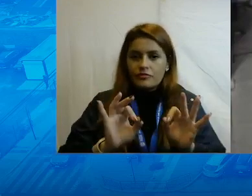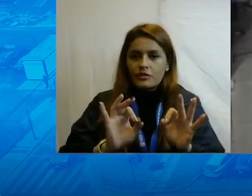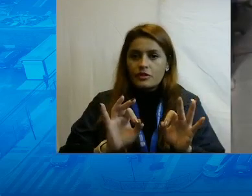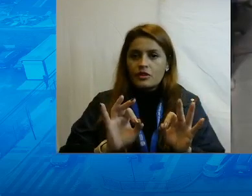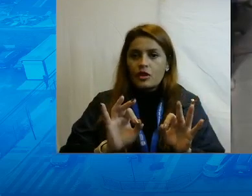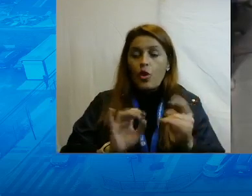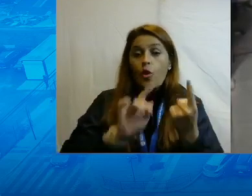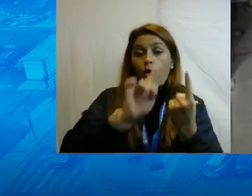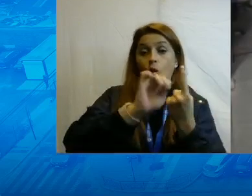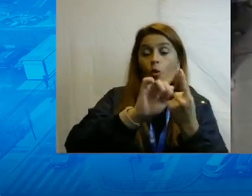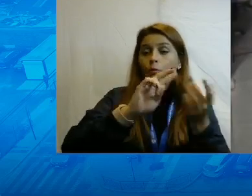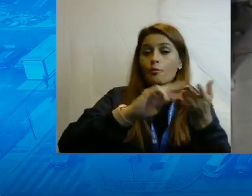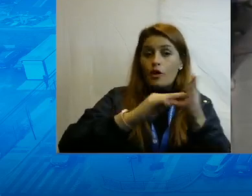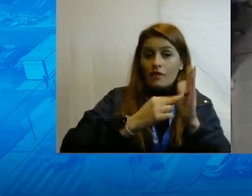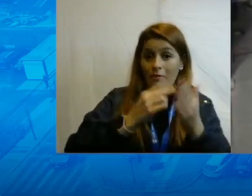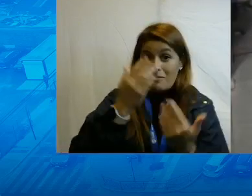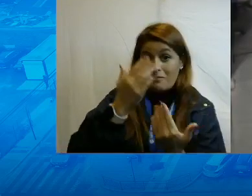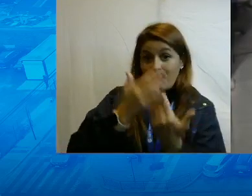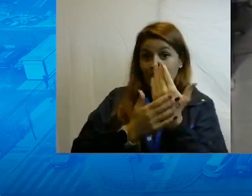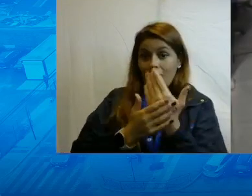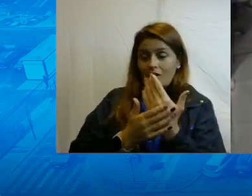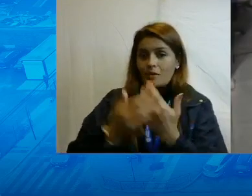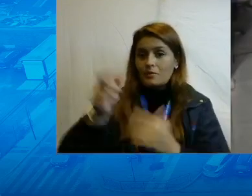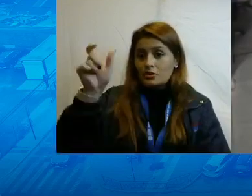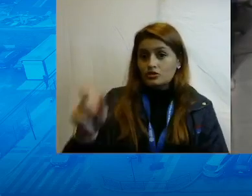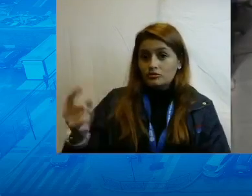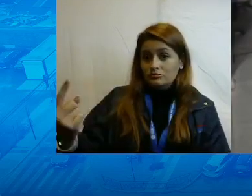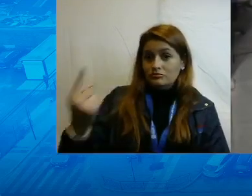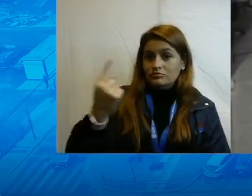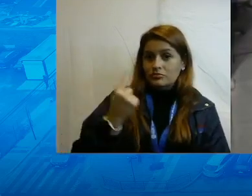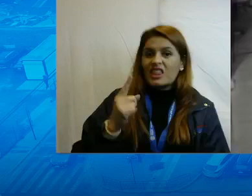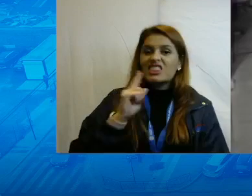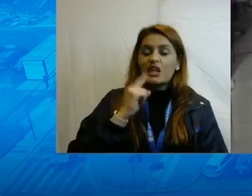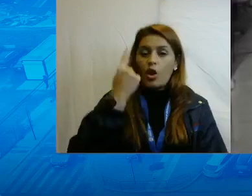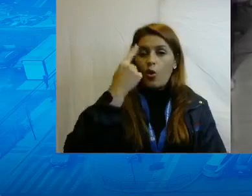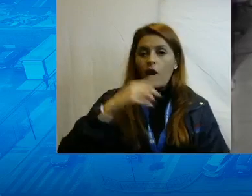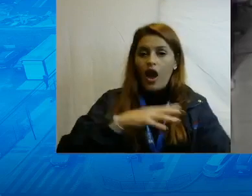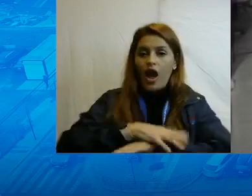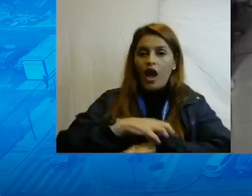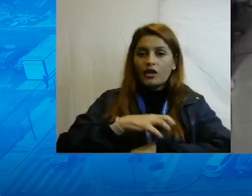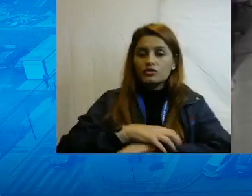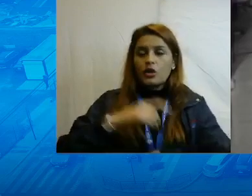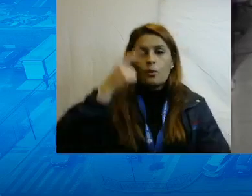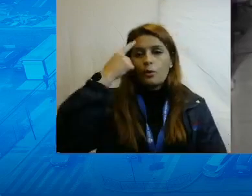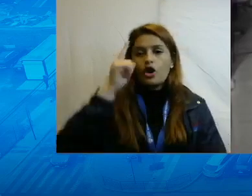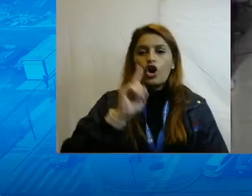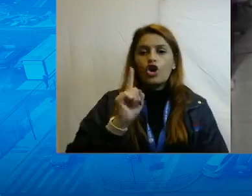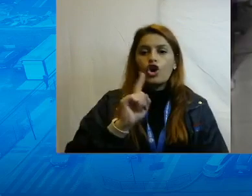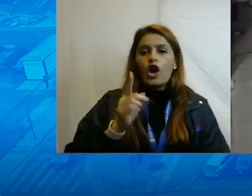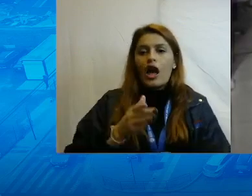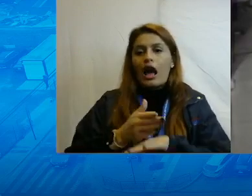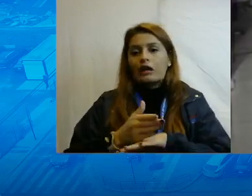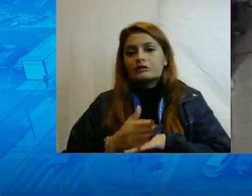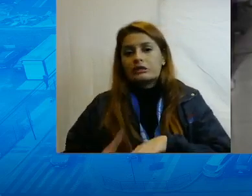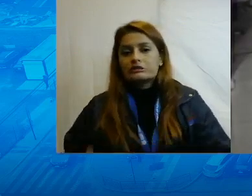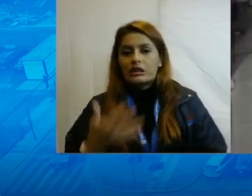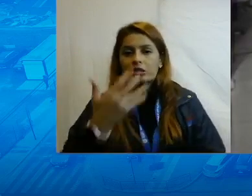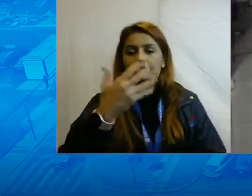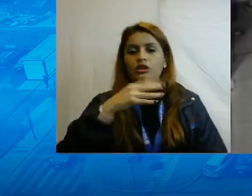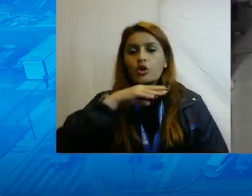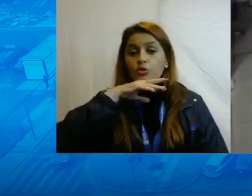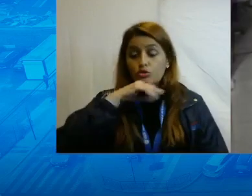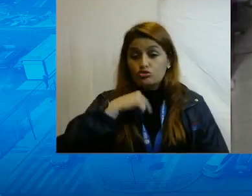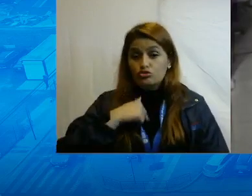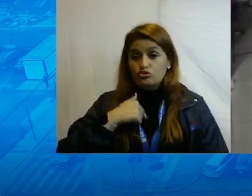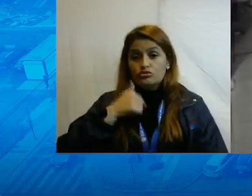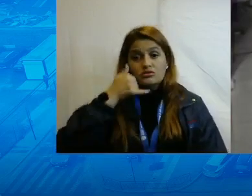un problema que hoy día me llegó en la mañana de una atención de una persona que llegó con un gato y no la atendieron porque llegó atrasada 5 minutos. Yo llamé